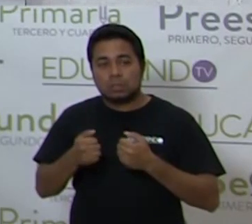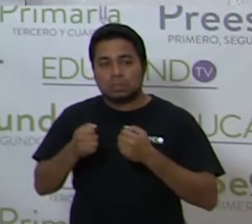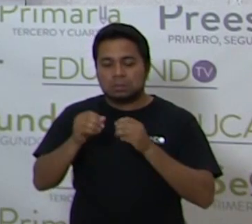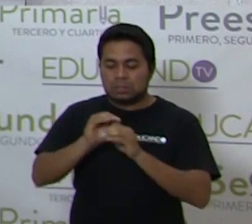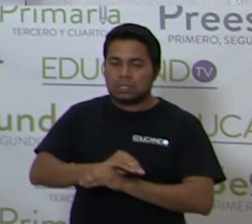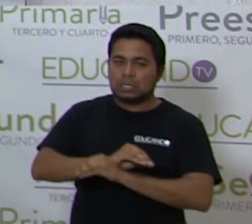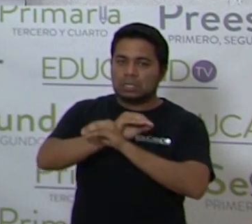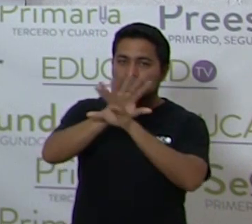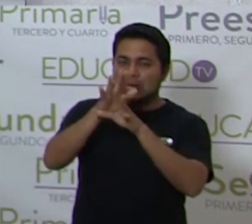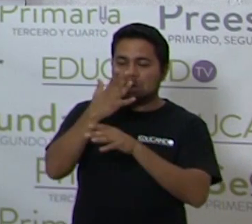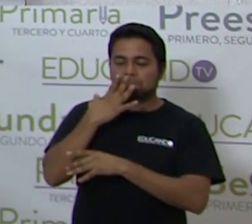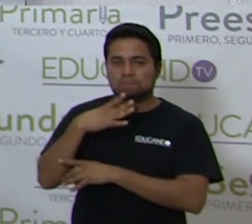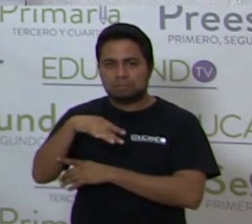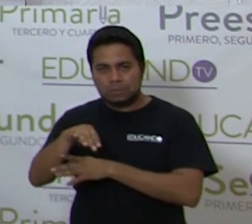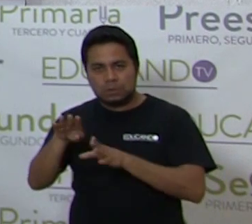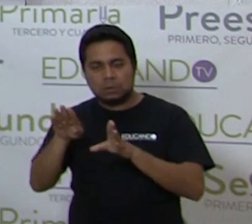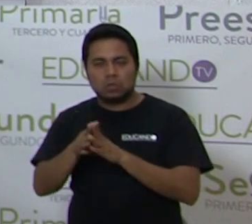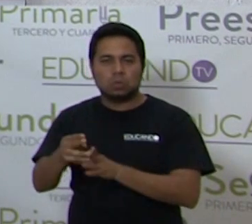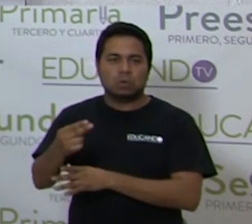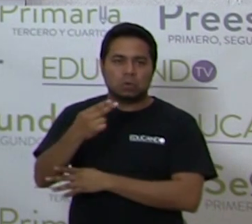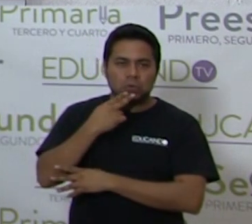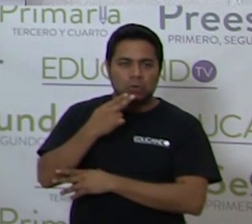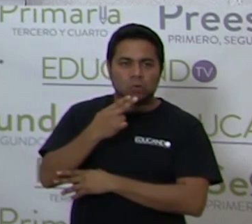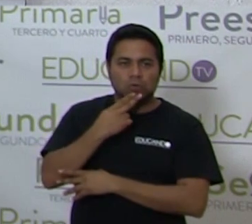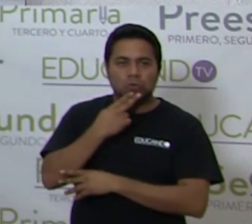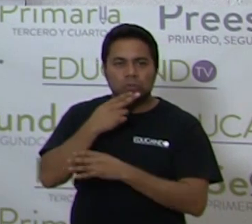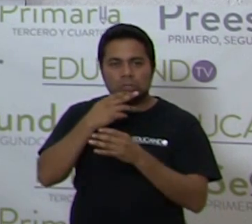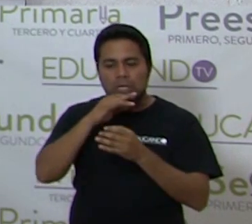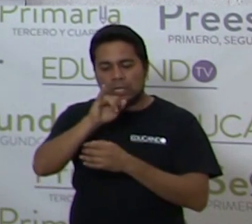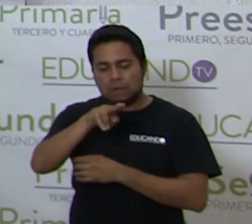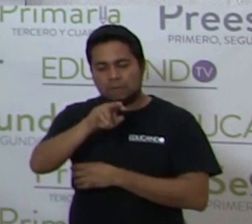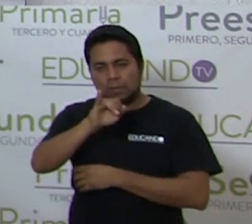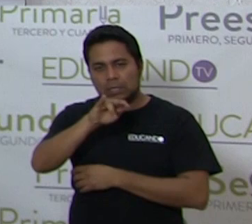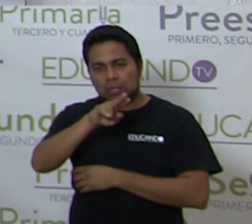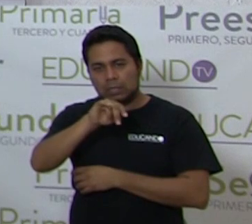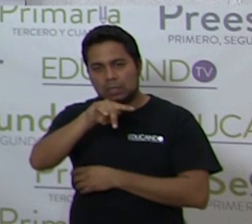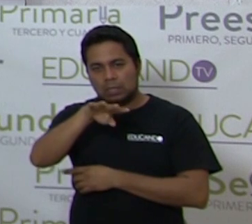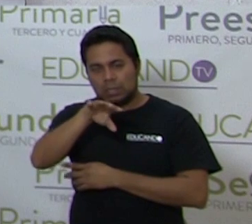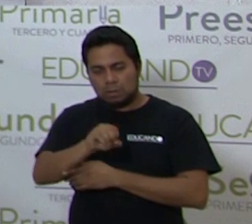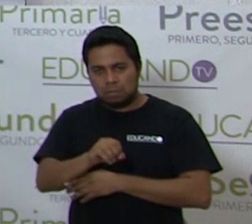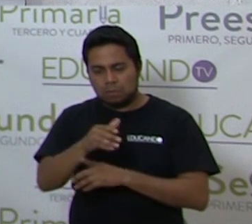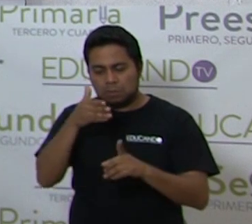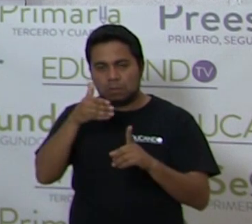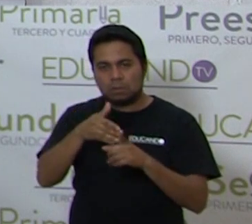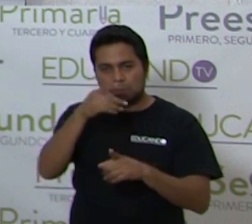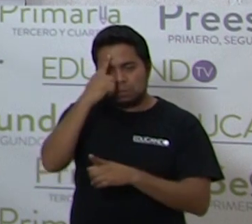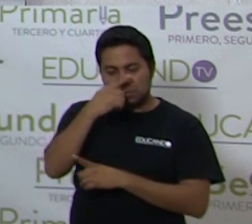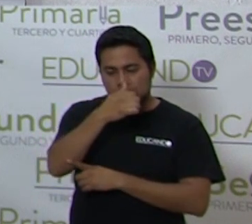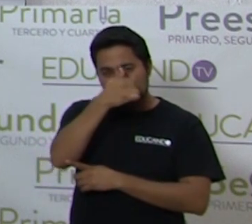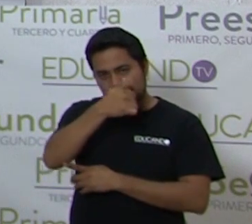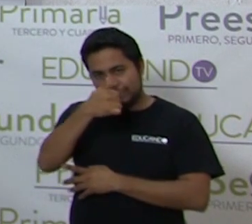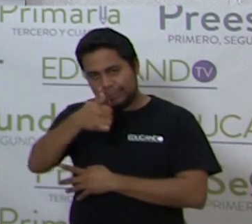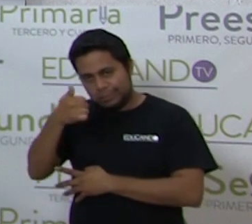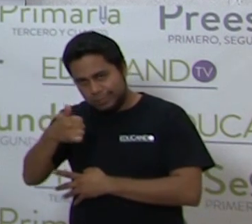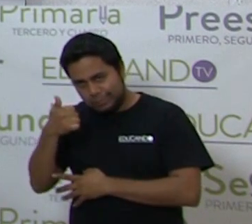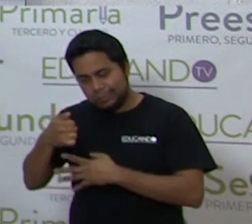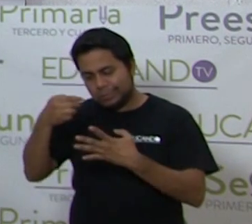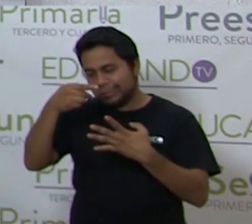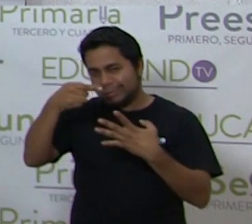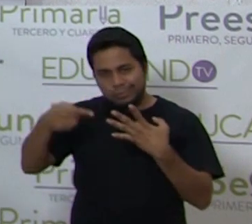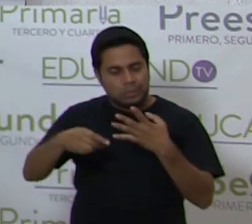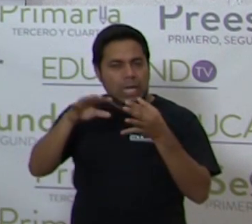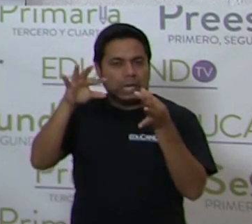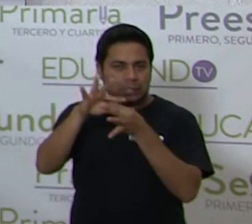y sencilla la utilización del infinitivo específicamente en todas y cada una de nuestras